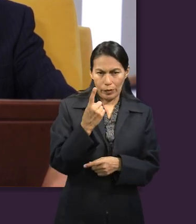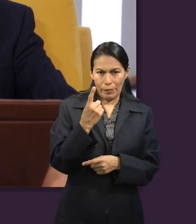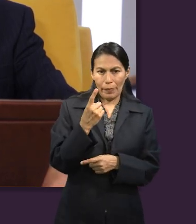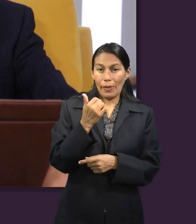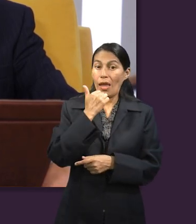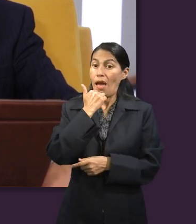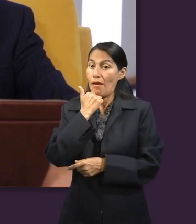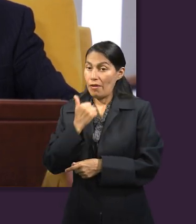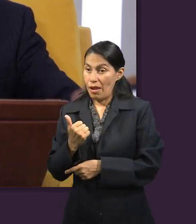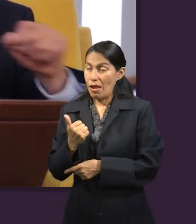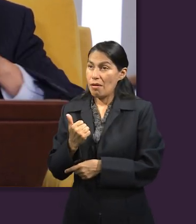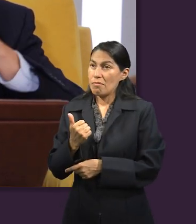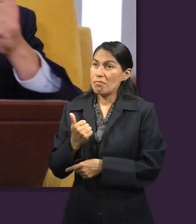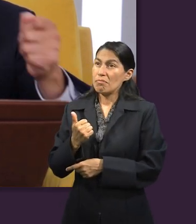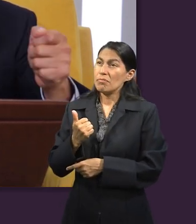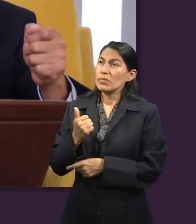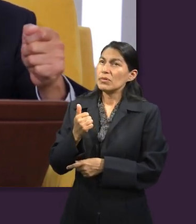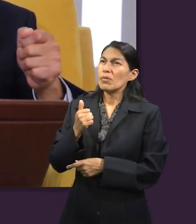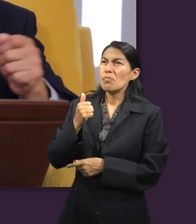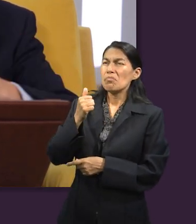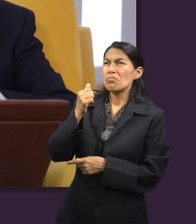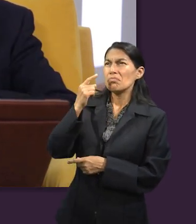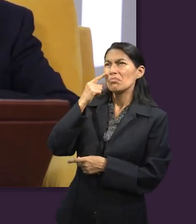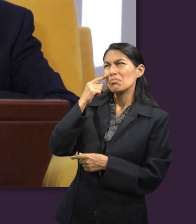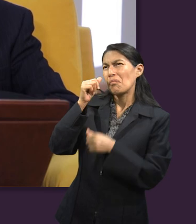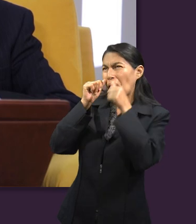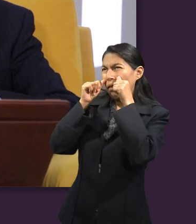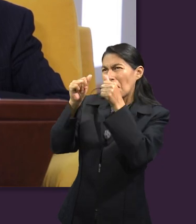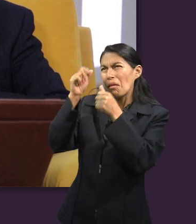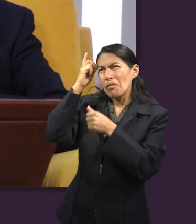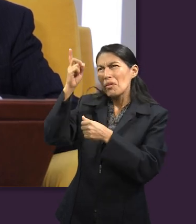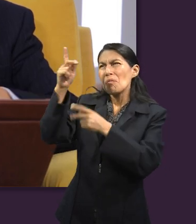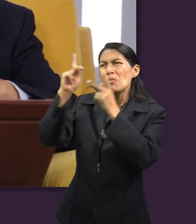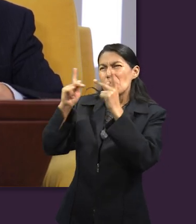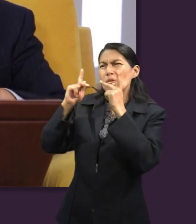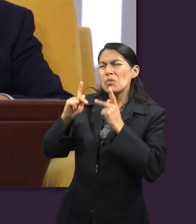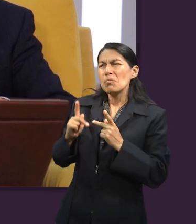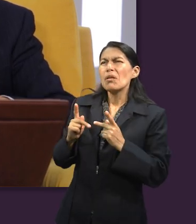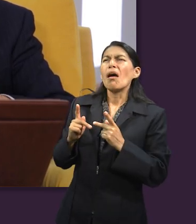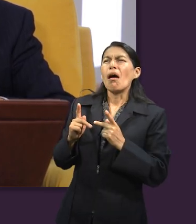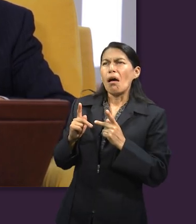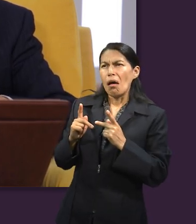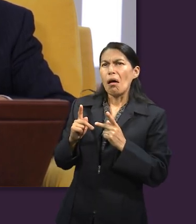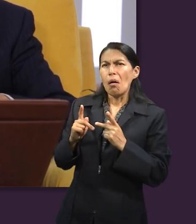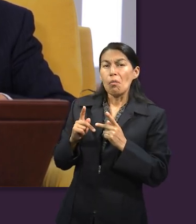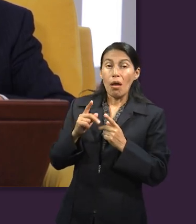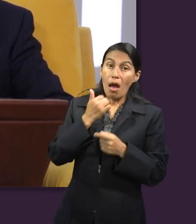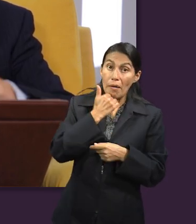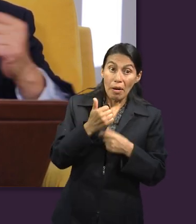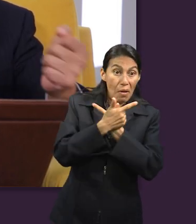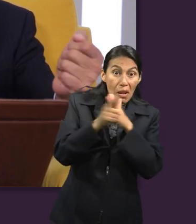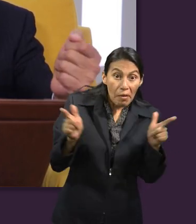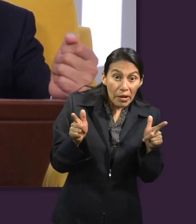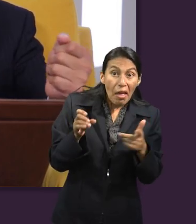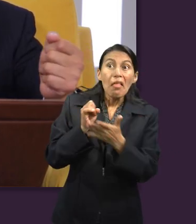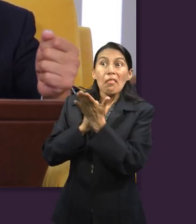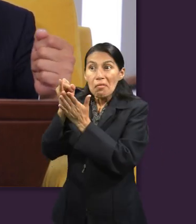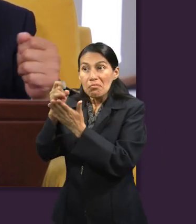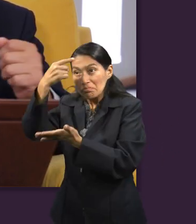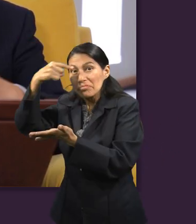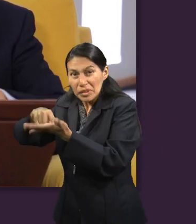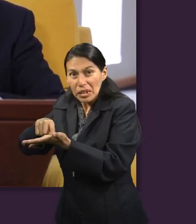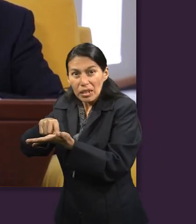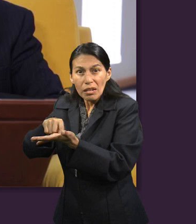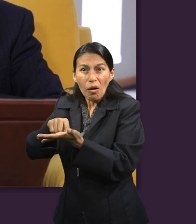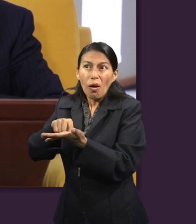tuvo dos opciones creer lo que dios decía o no creerlo todos nosotros tenemos igual las mismas dos opciones creer lo que dios dice